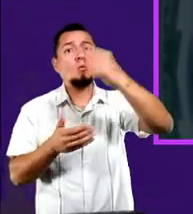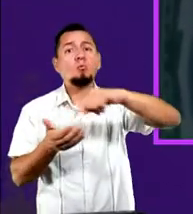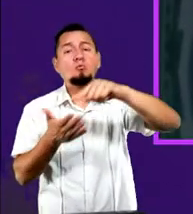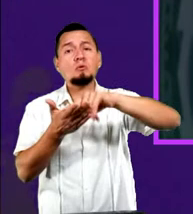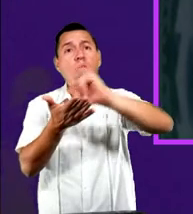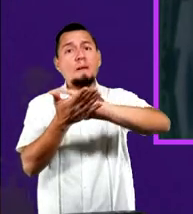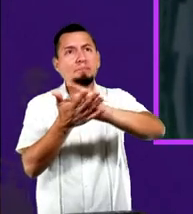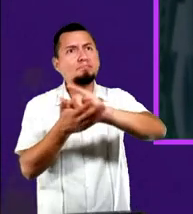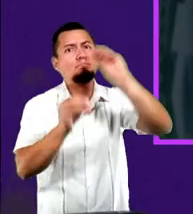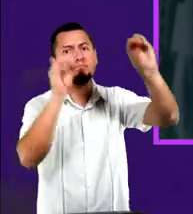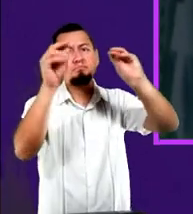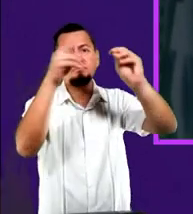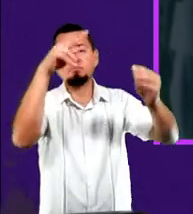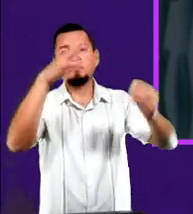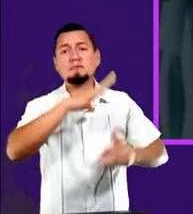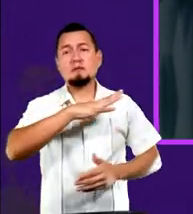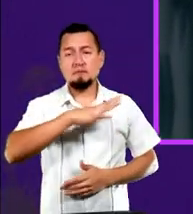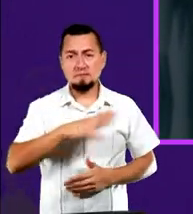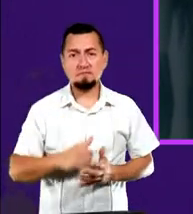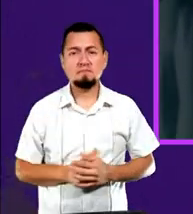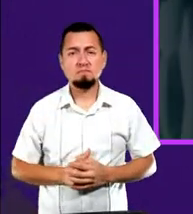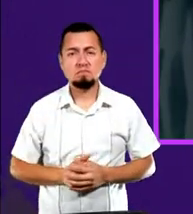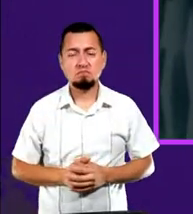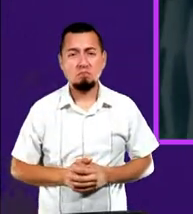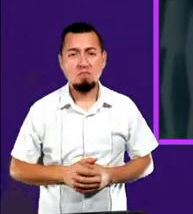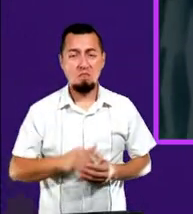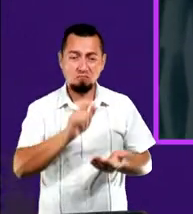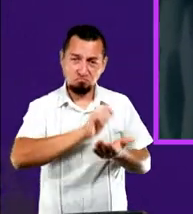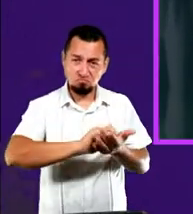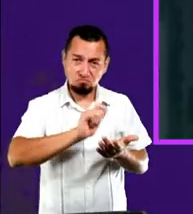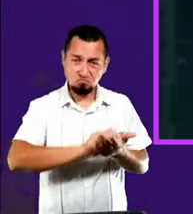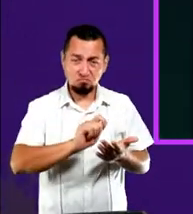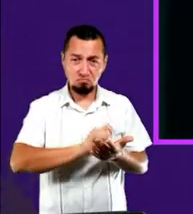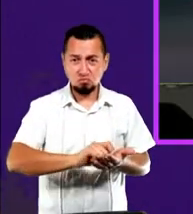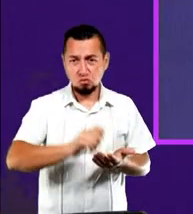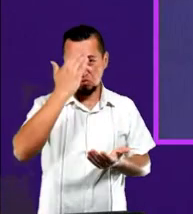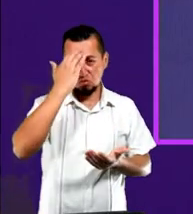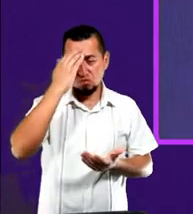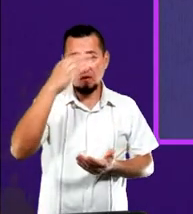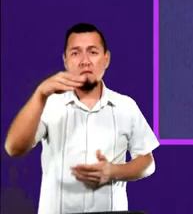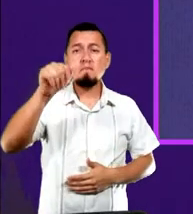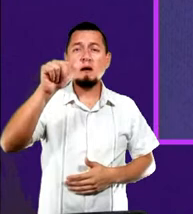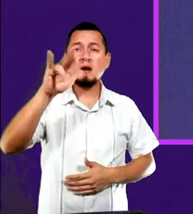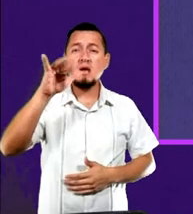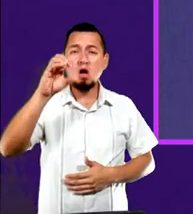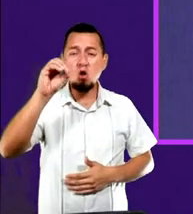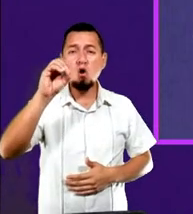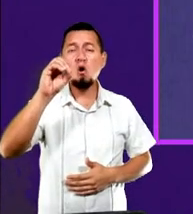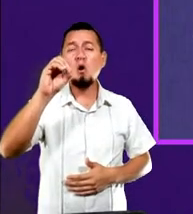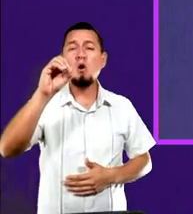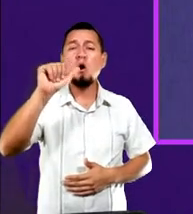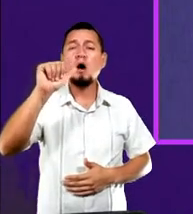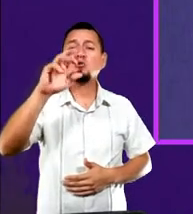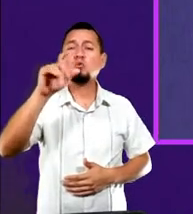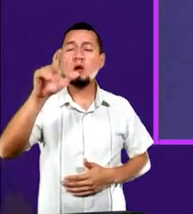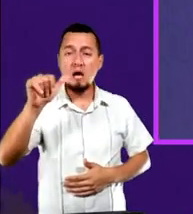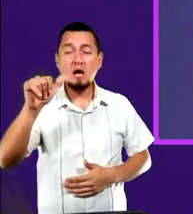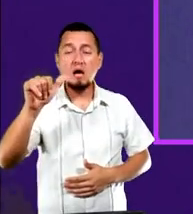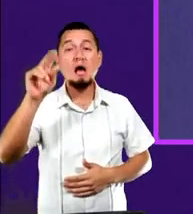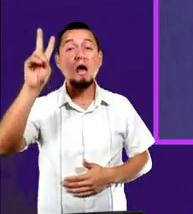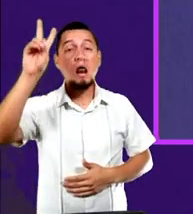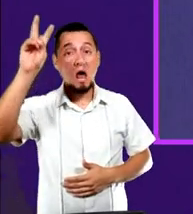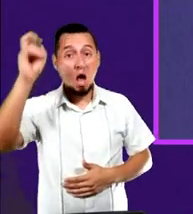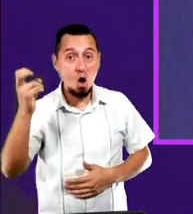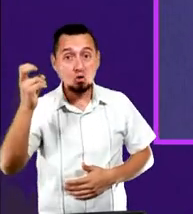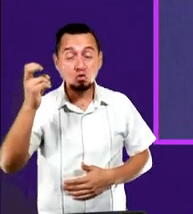De escritores tenemos Mariano Azuela, de Lagos de Moreno, que también fue ministro de la Corte,